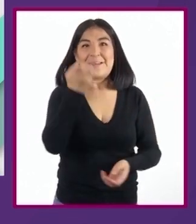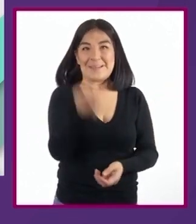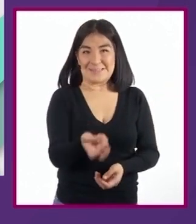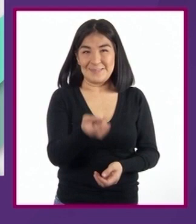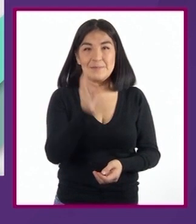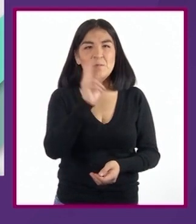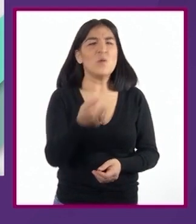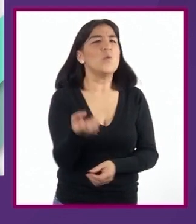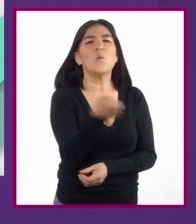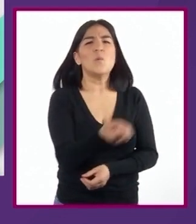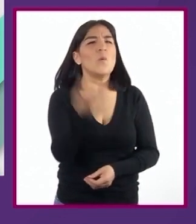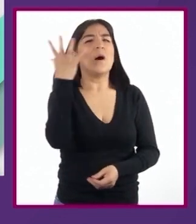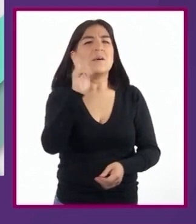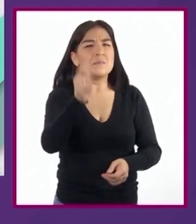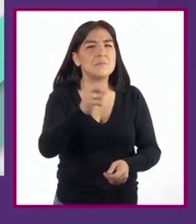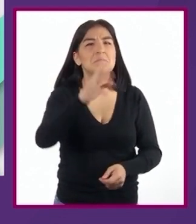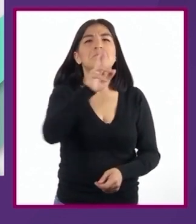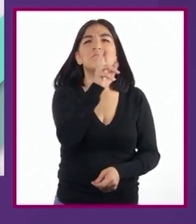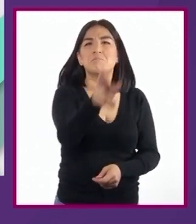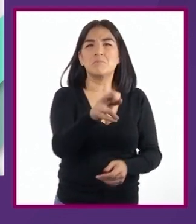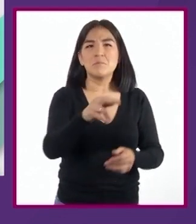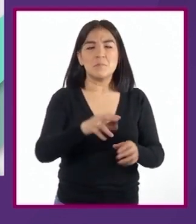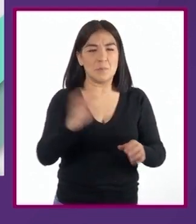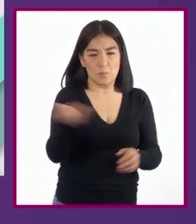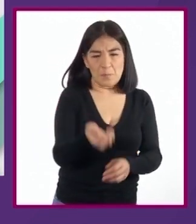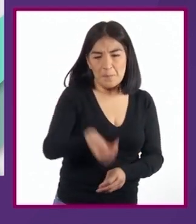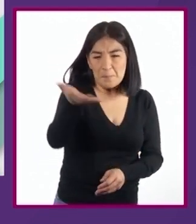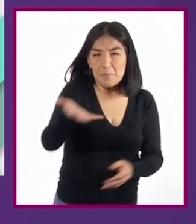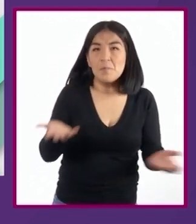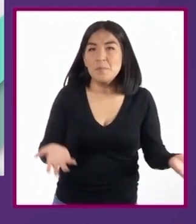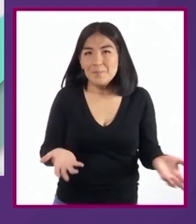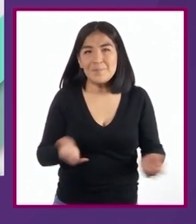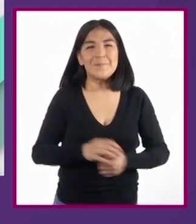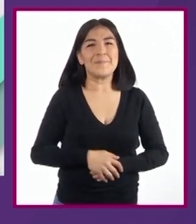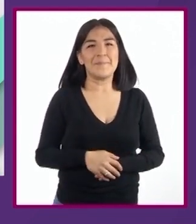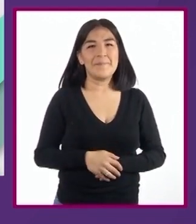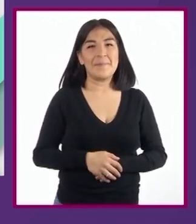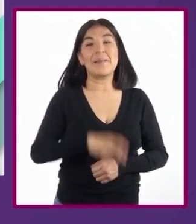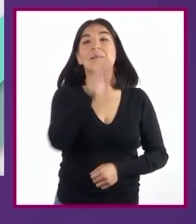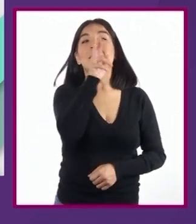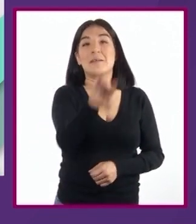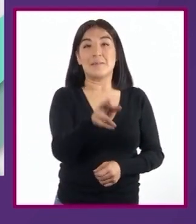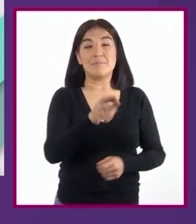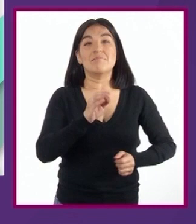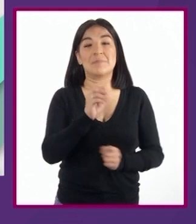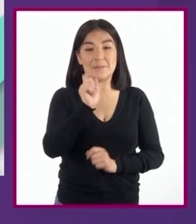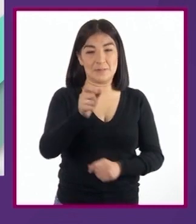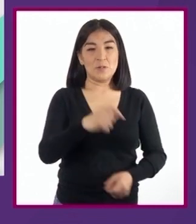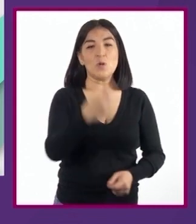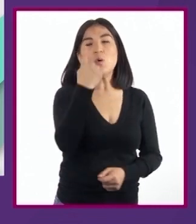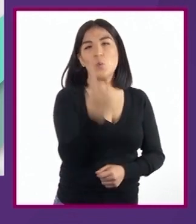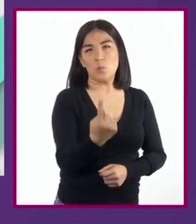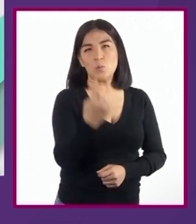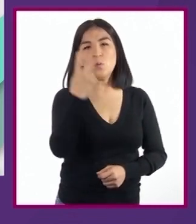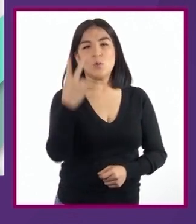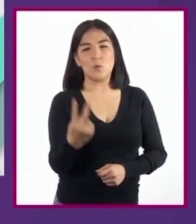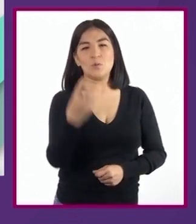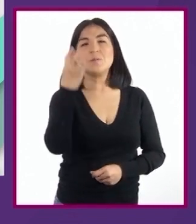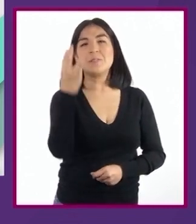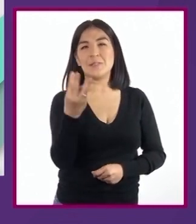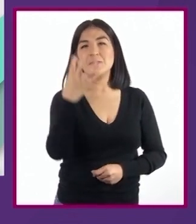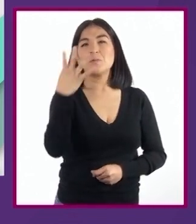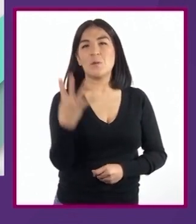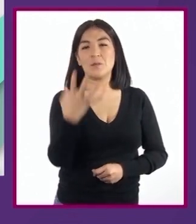¿Cuáles son todos los resultados posibles al lanzarlo? Los resultados posibles son 1, 2,